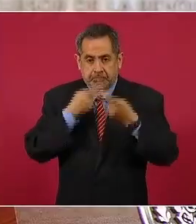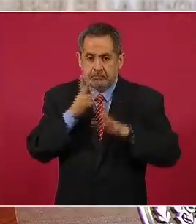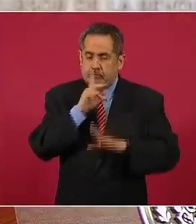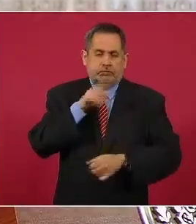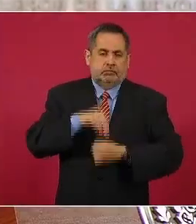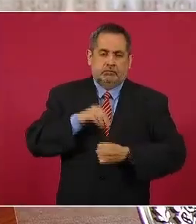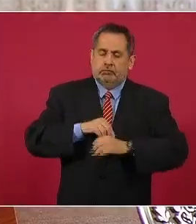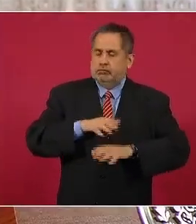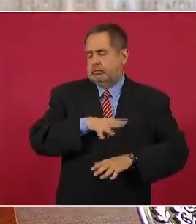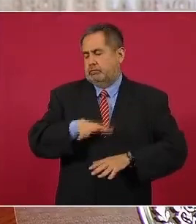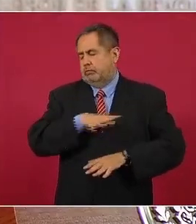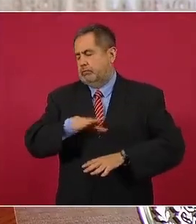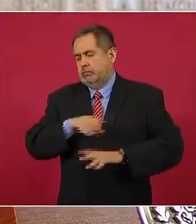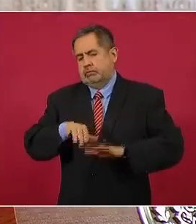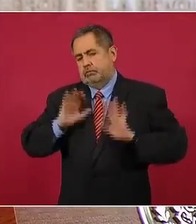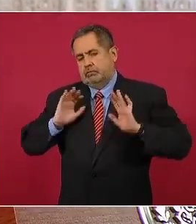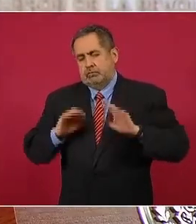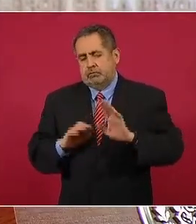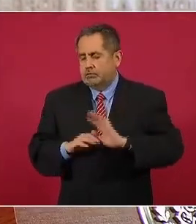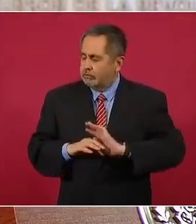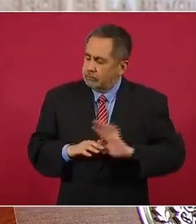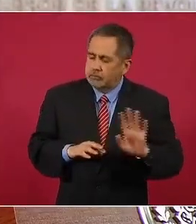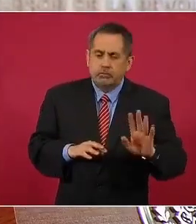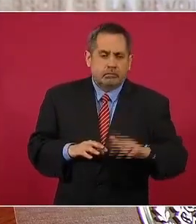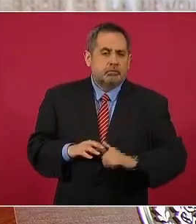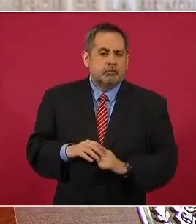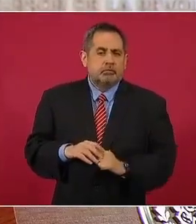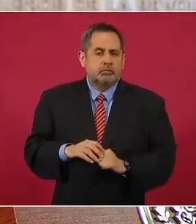querido hablar los jóvenes.